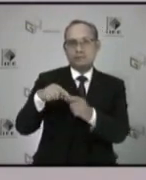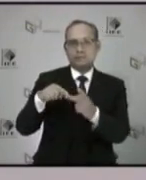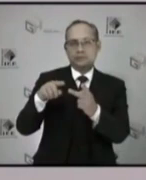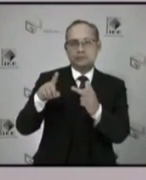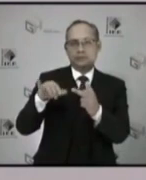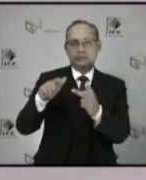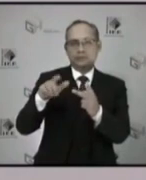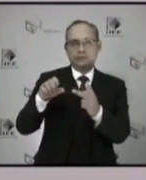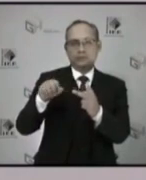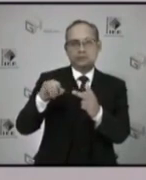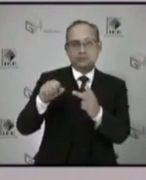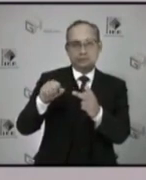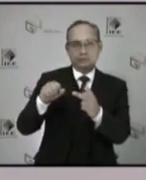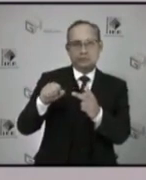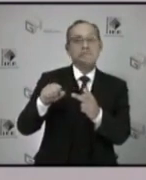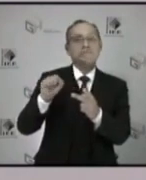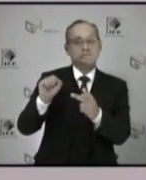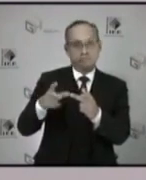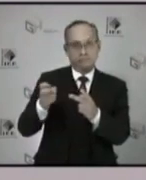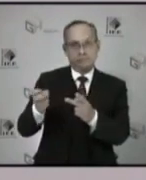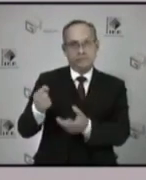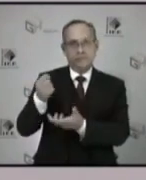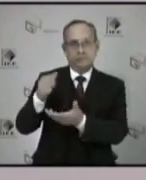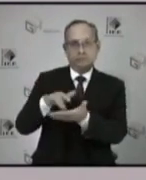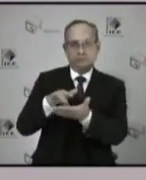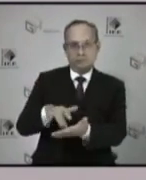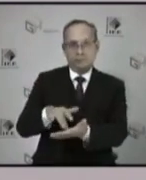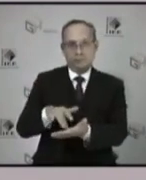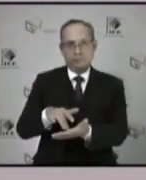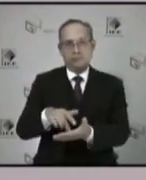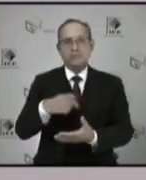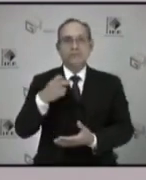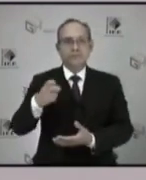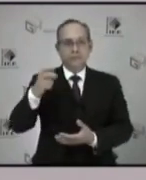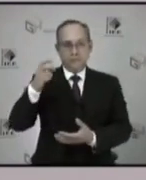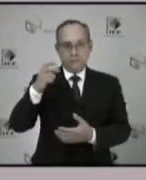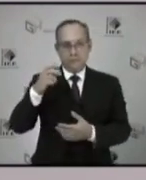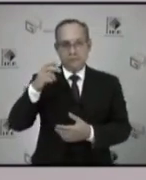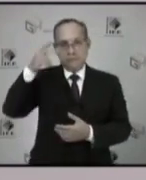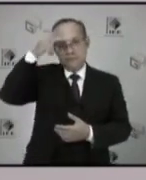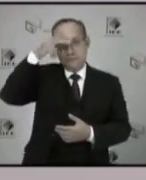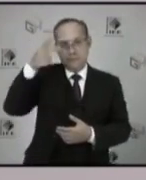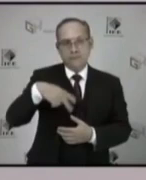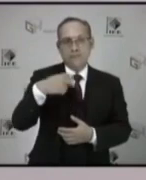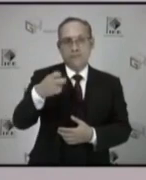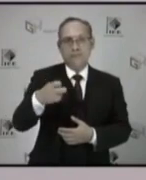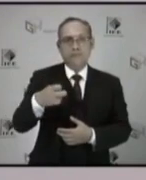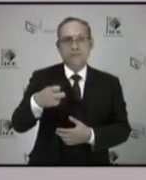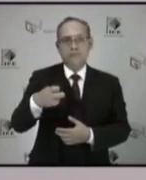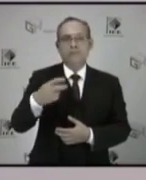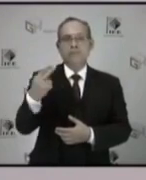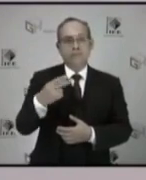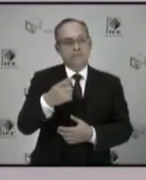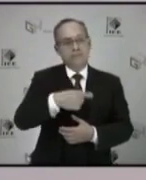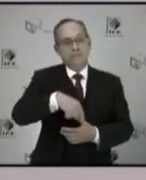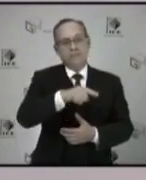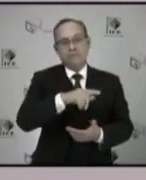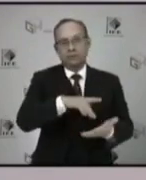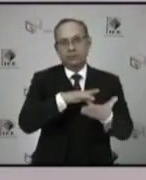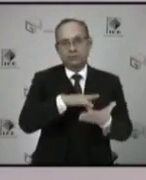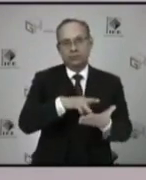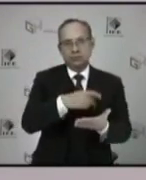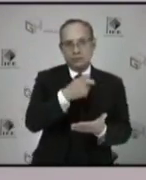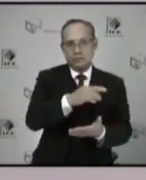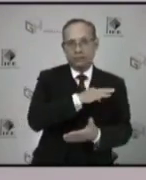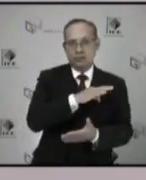vigilancia epidemiológica, ya que los hidalguenses requieren estos servicios para que sean atendidos de